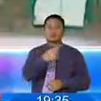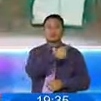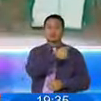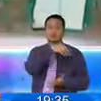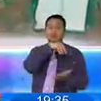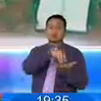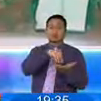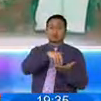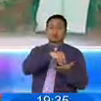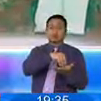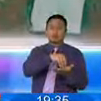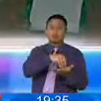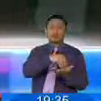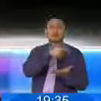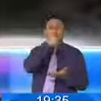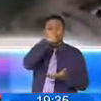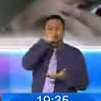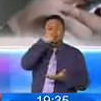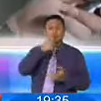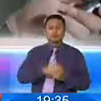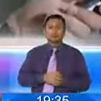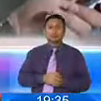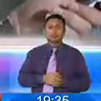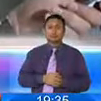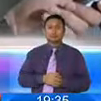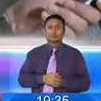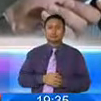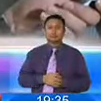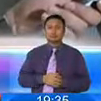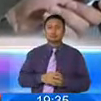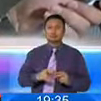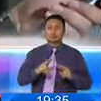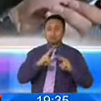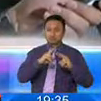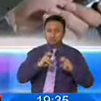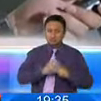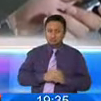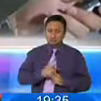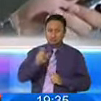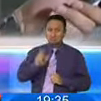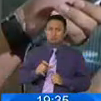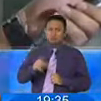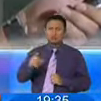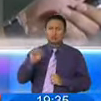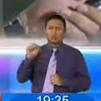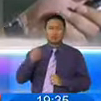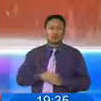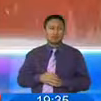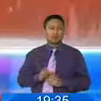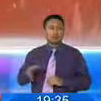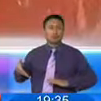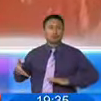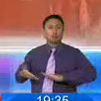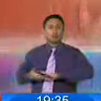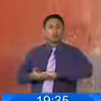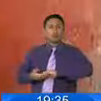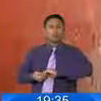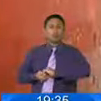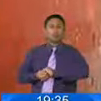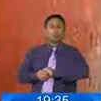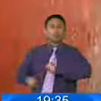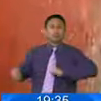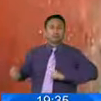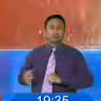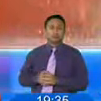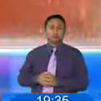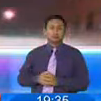y sobres con cocaína. Dando el seguimiento se pudo observar que se acercaban personas a las ventanas y hacían cruce de mano. Asimismo ingresaron los